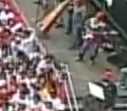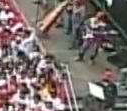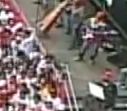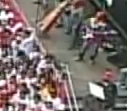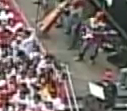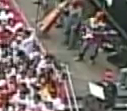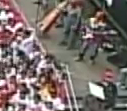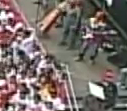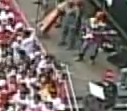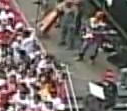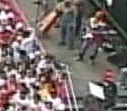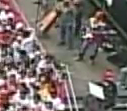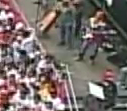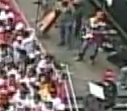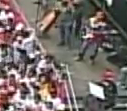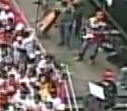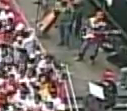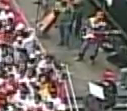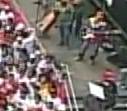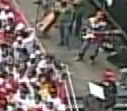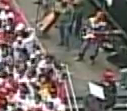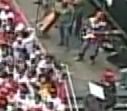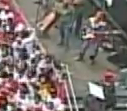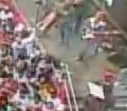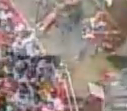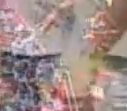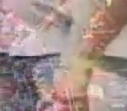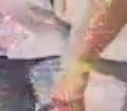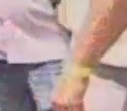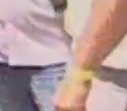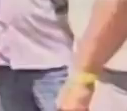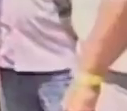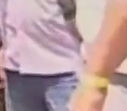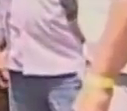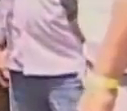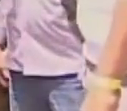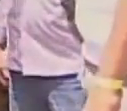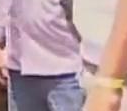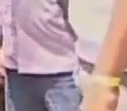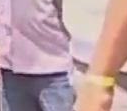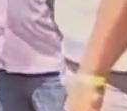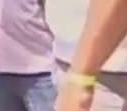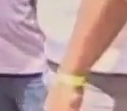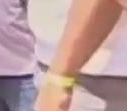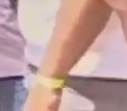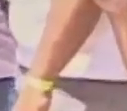acto como parte de la campaña electoral que cierra este 17 de mayo.